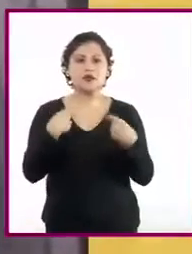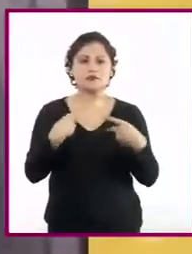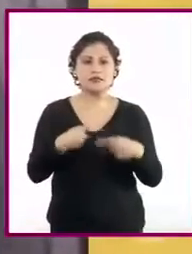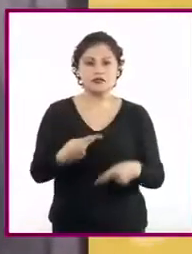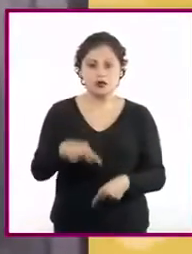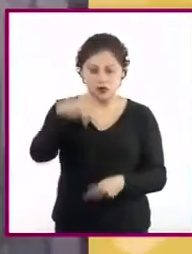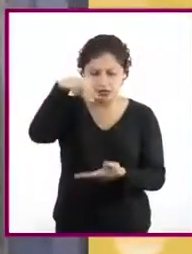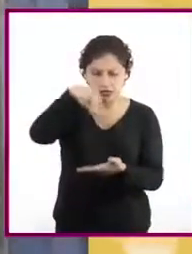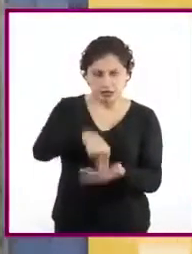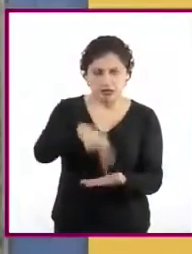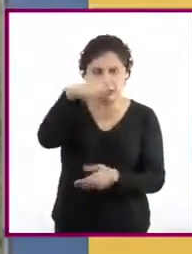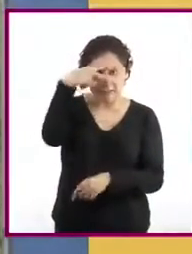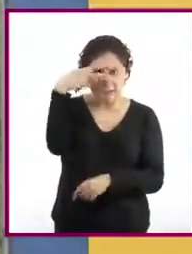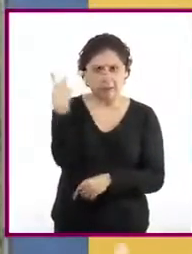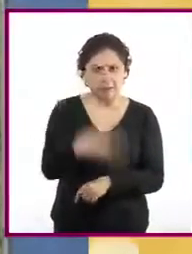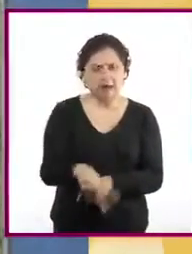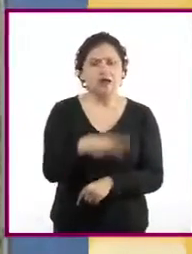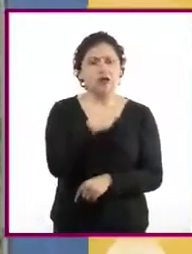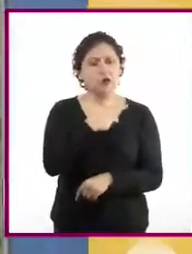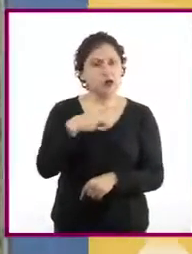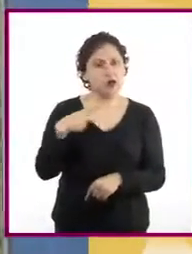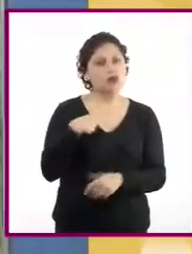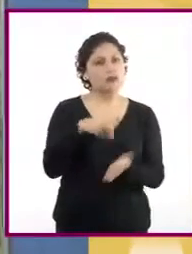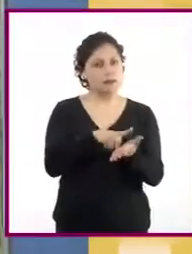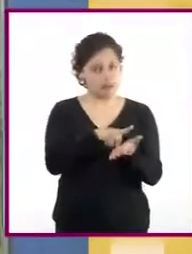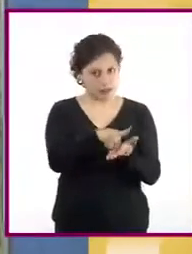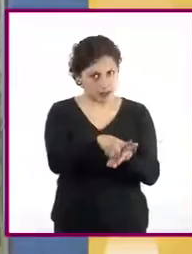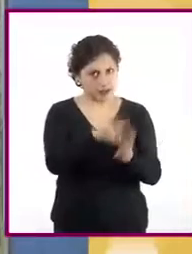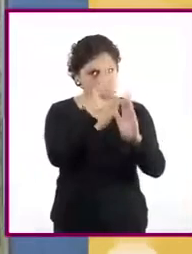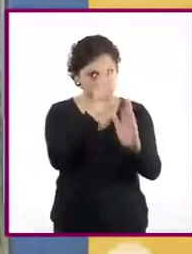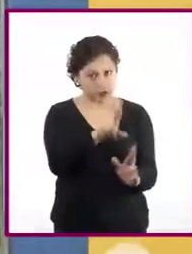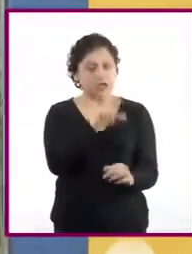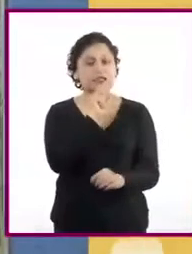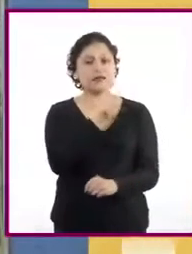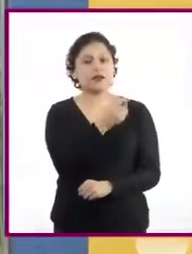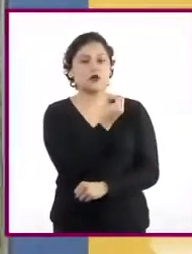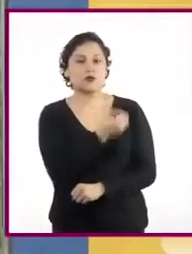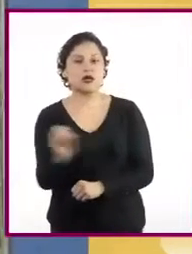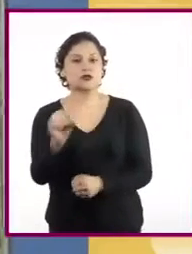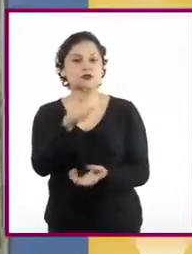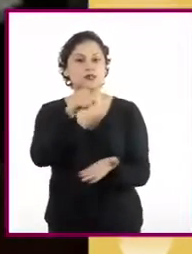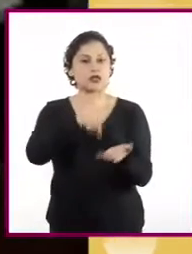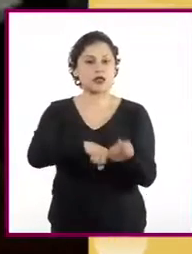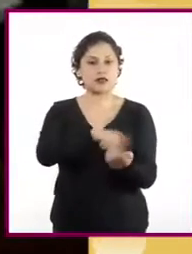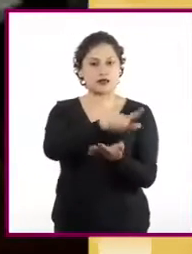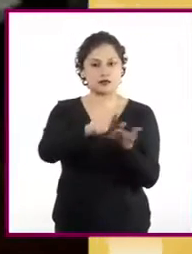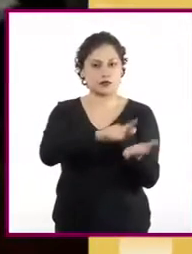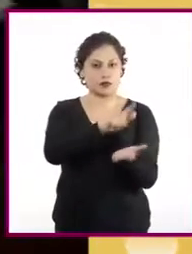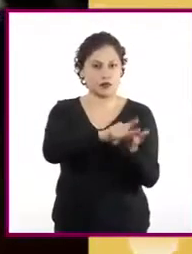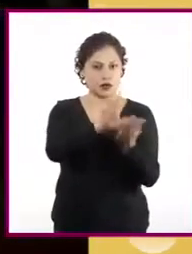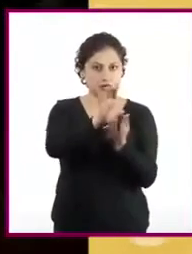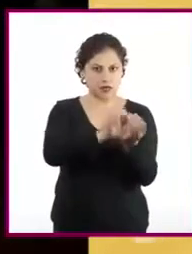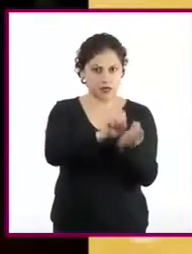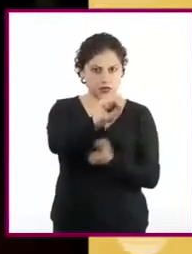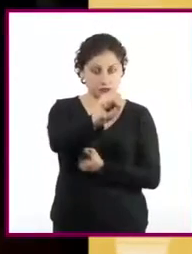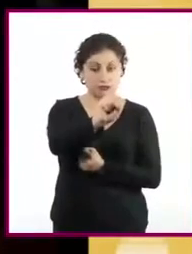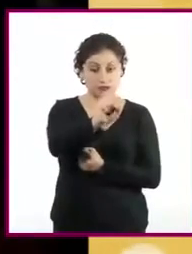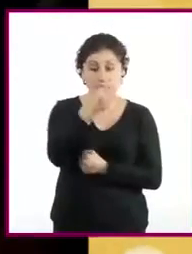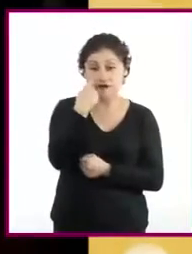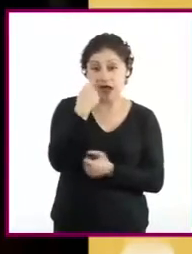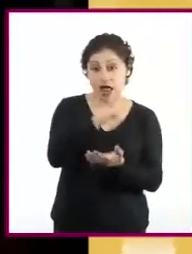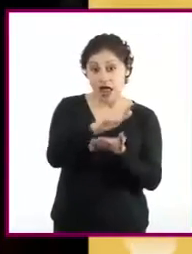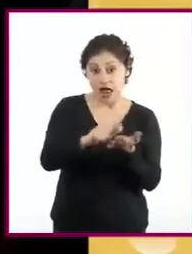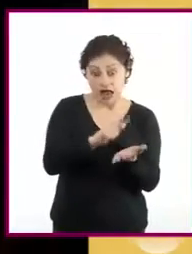los mismos derechos y obligaciones de la ley mexicana. Nuestras leyes no están hechas solamente para un grupo